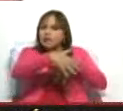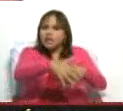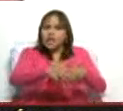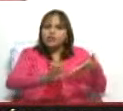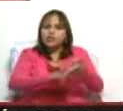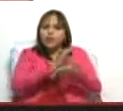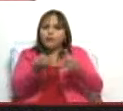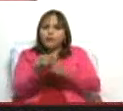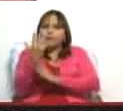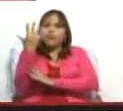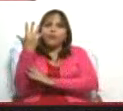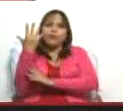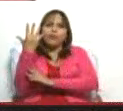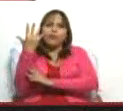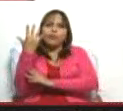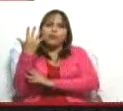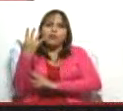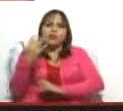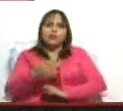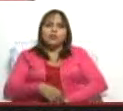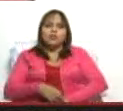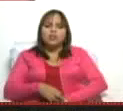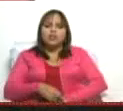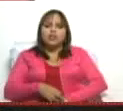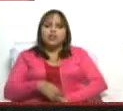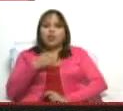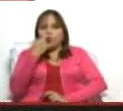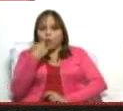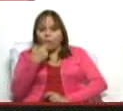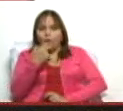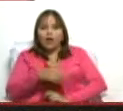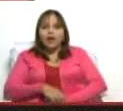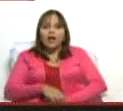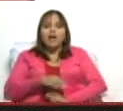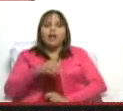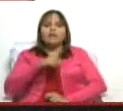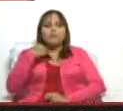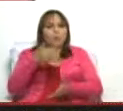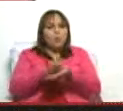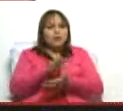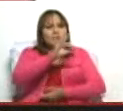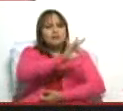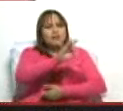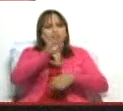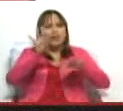claveles de Alí, 39 años de la partida de Alí.